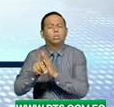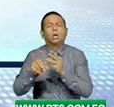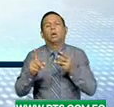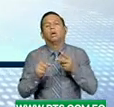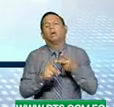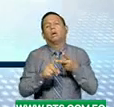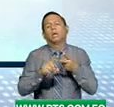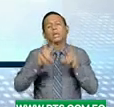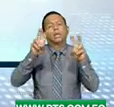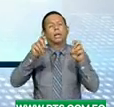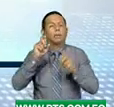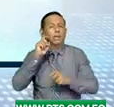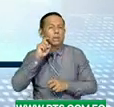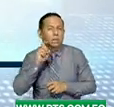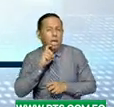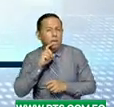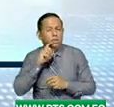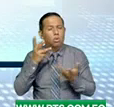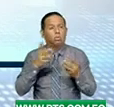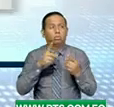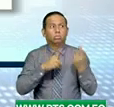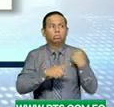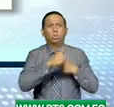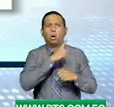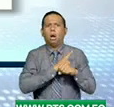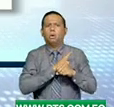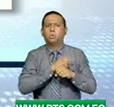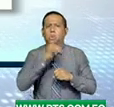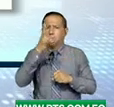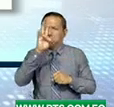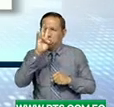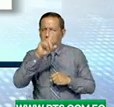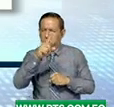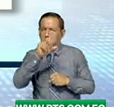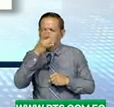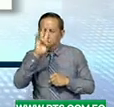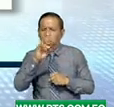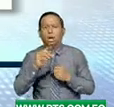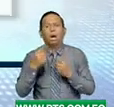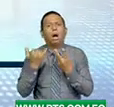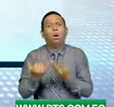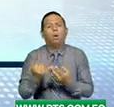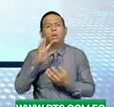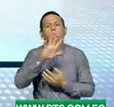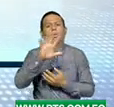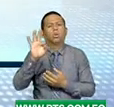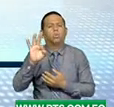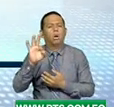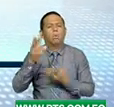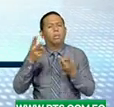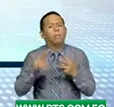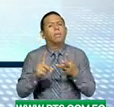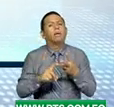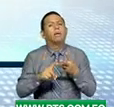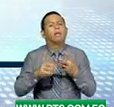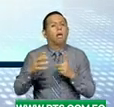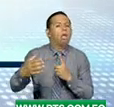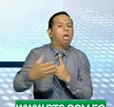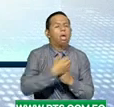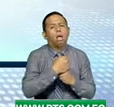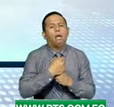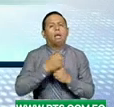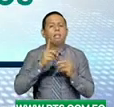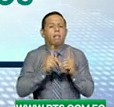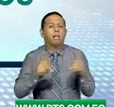con 217 casos en el 2021 y 59 en lo que va del año. También la interceptación ilegal de datos y